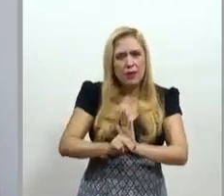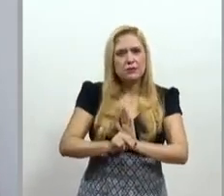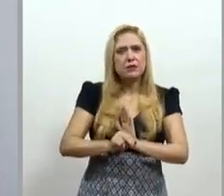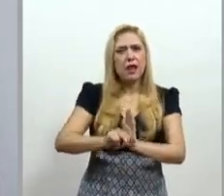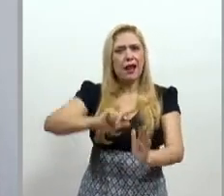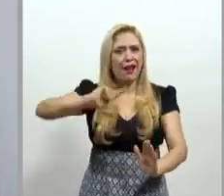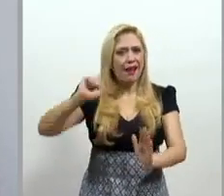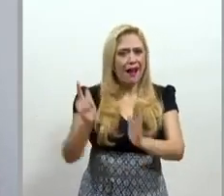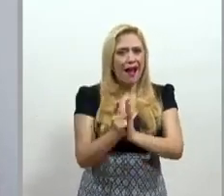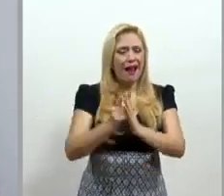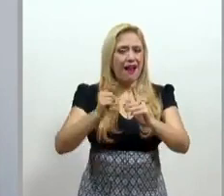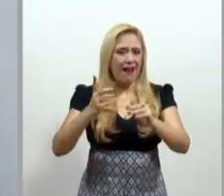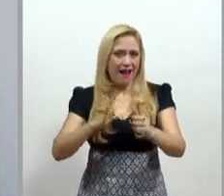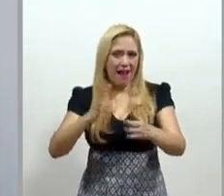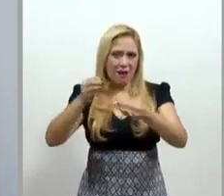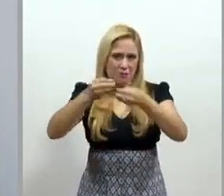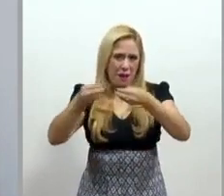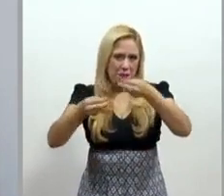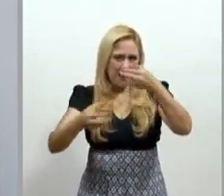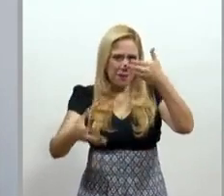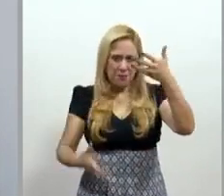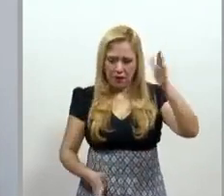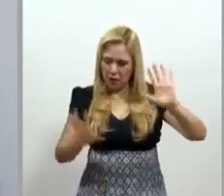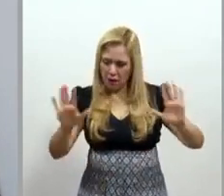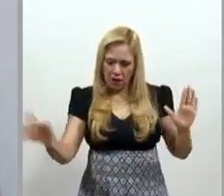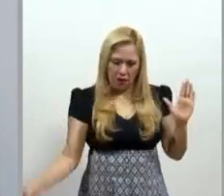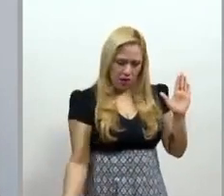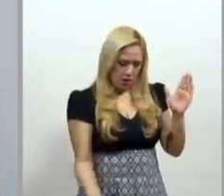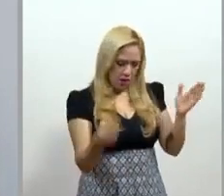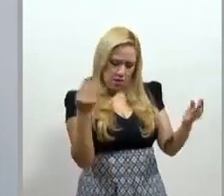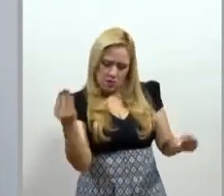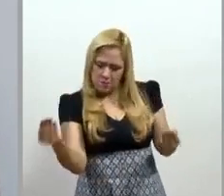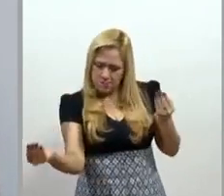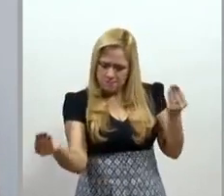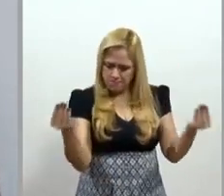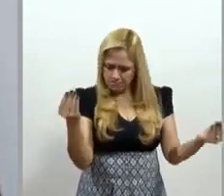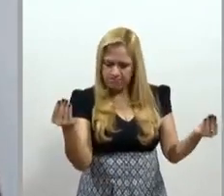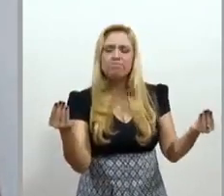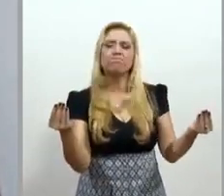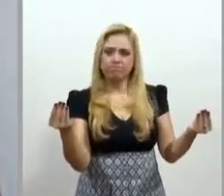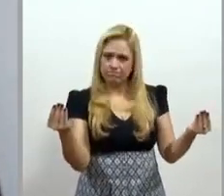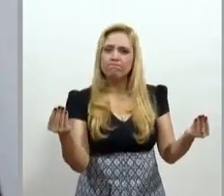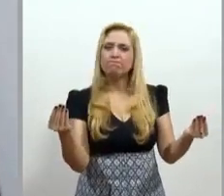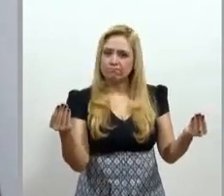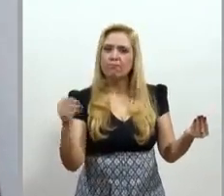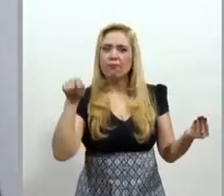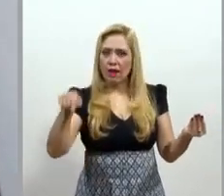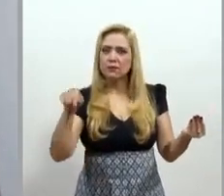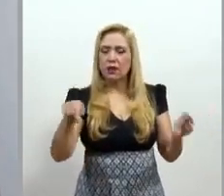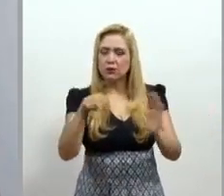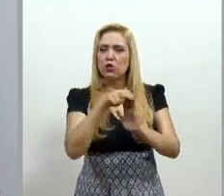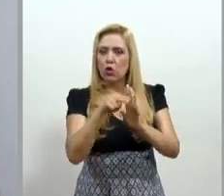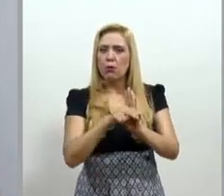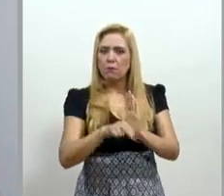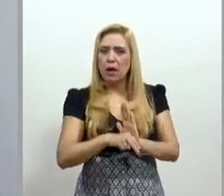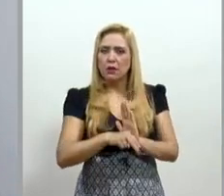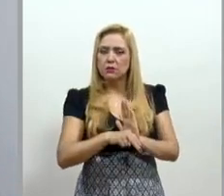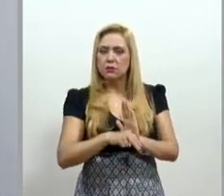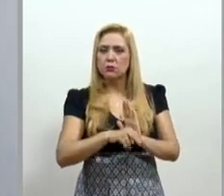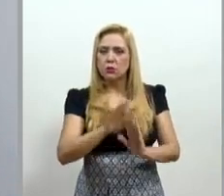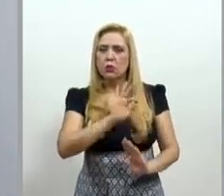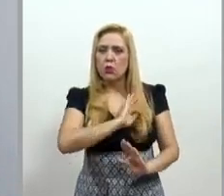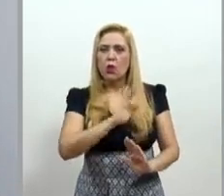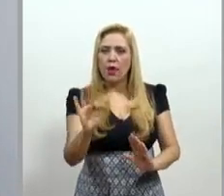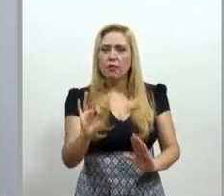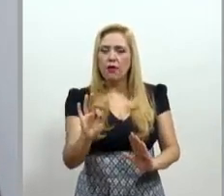legal frente al contenido y al articulado de la Constitución para decir si estas normas que pueden tener o no un